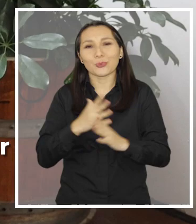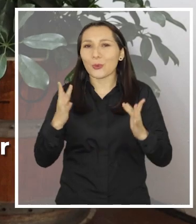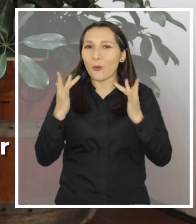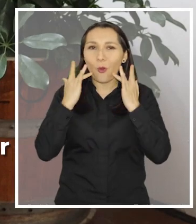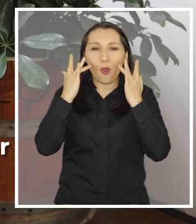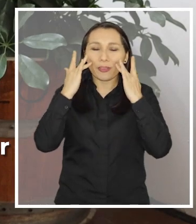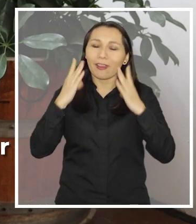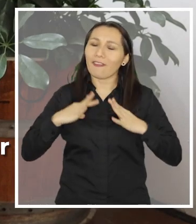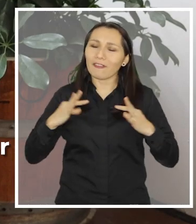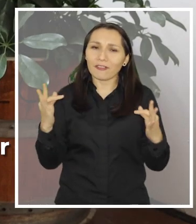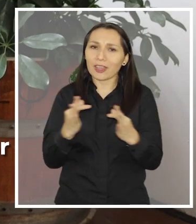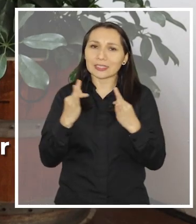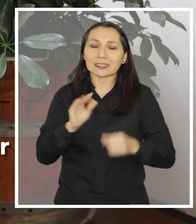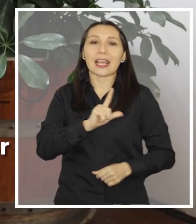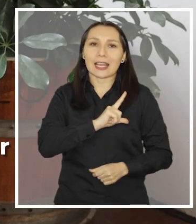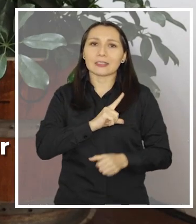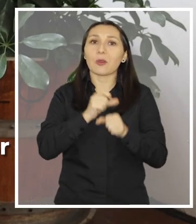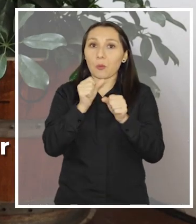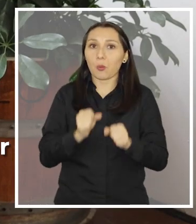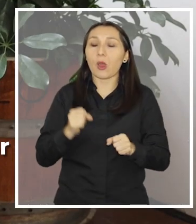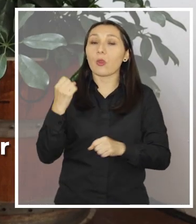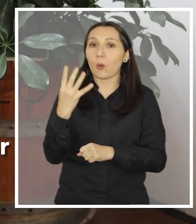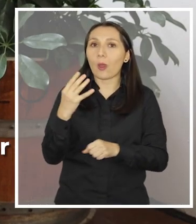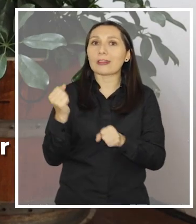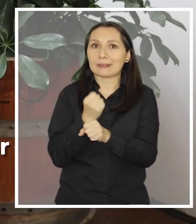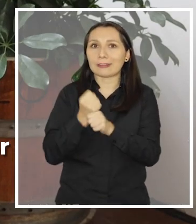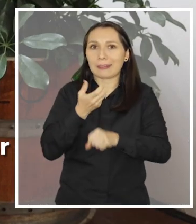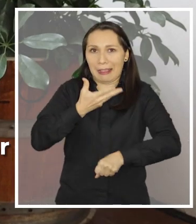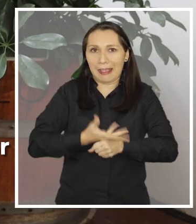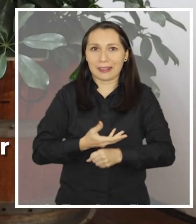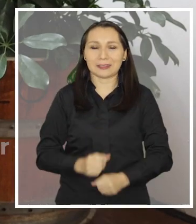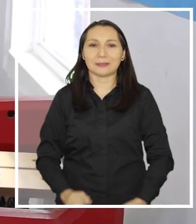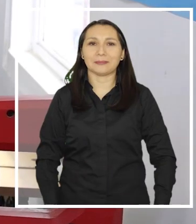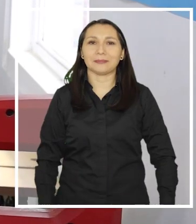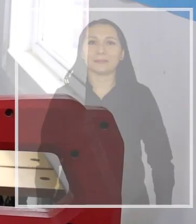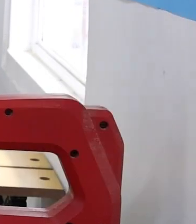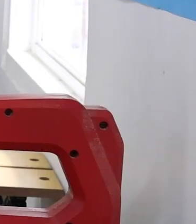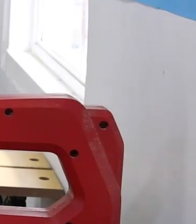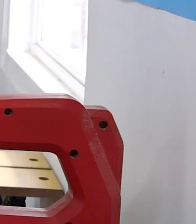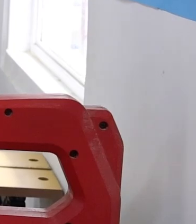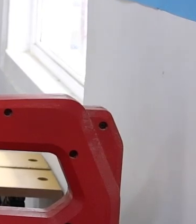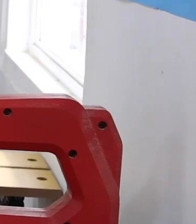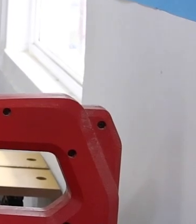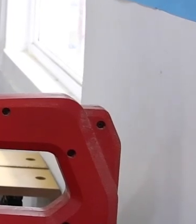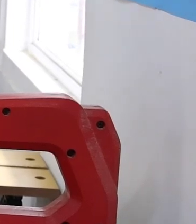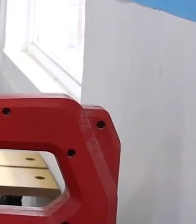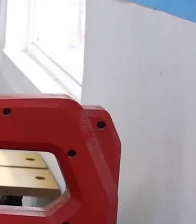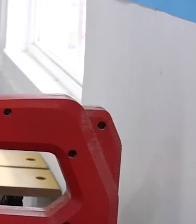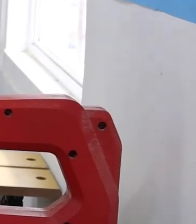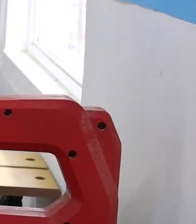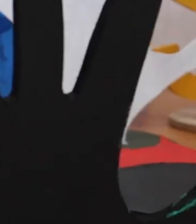que yo muy contenta y felicito a este liceo de poder tener estos cuatro talleres.